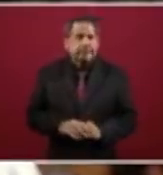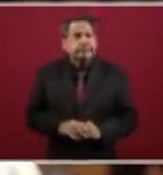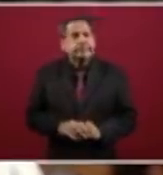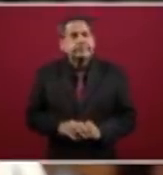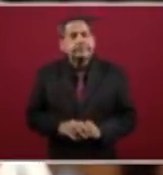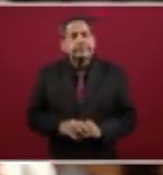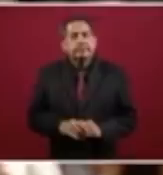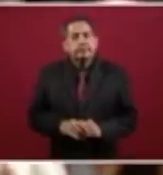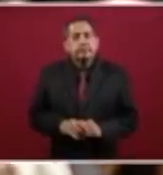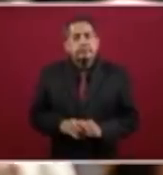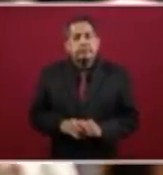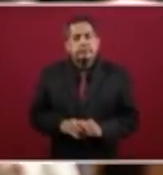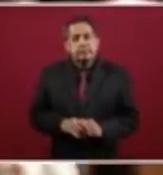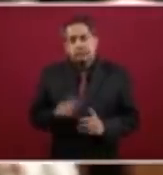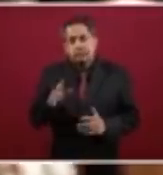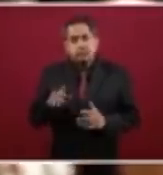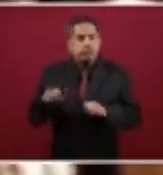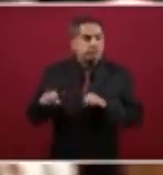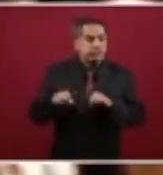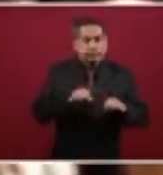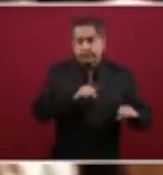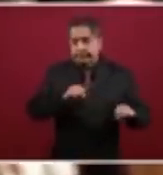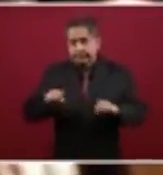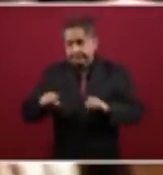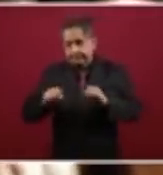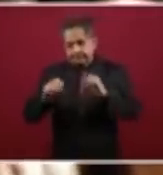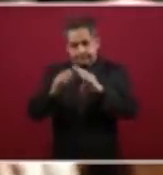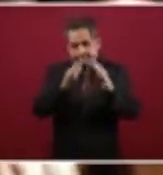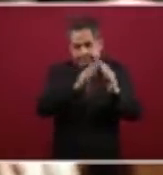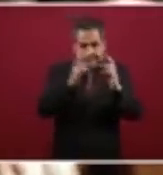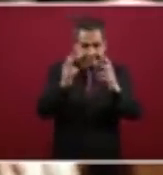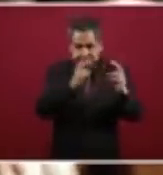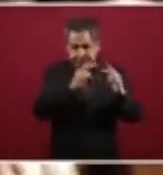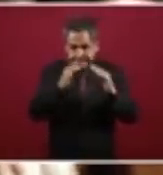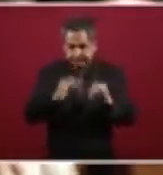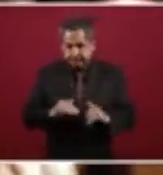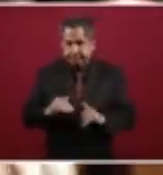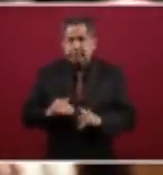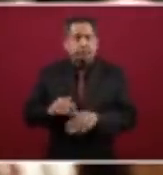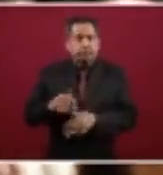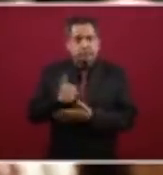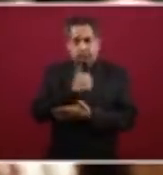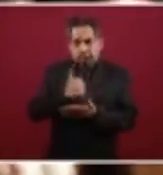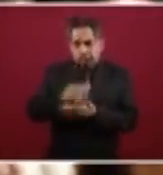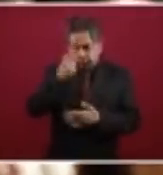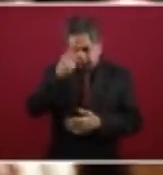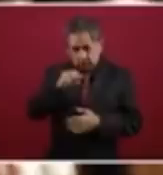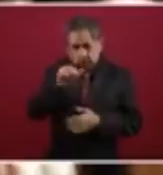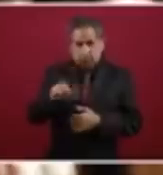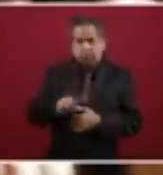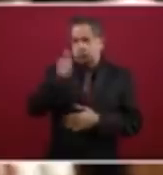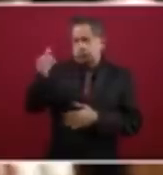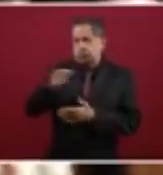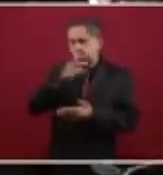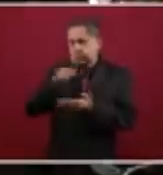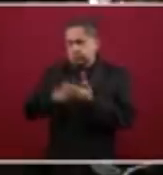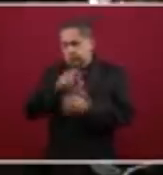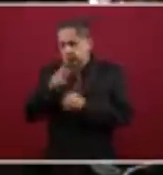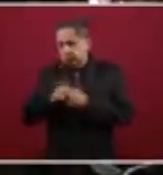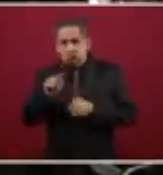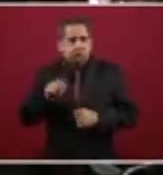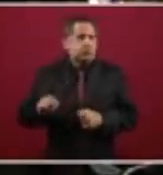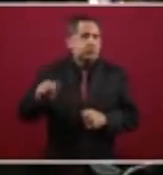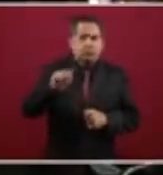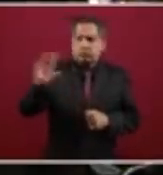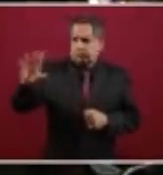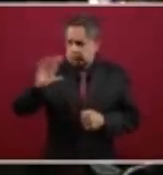2017. El de los afectados por los sismos de 2017, que en la Ciudad de México y otras zonas del país, me lo han